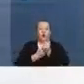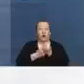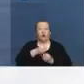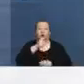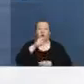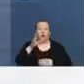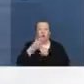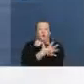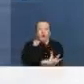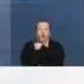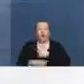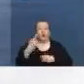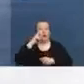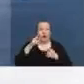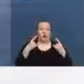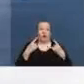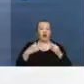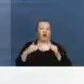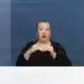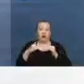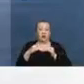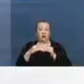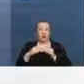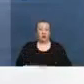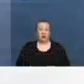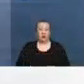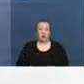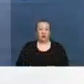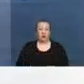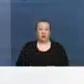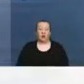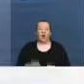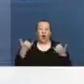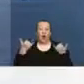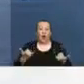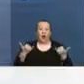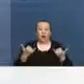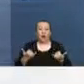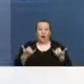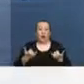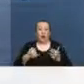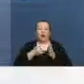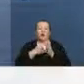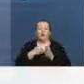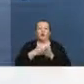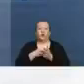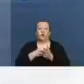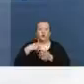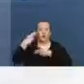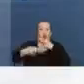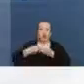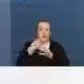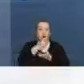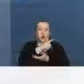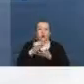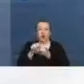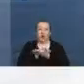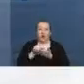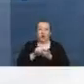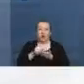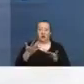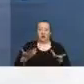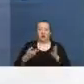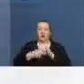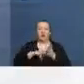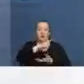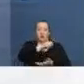herencia que nunca iban a tener y en todo caso ahora tienen eliminar el impuesto a la herencia el capitalismo patrimonial a